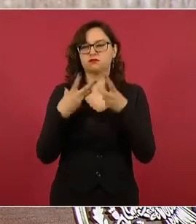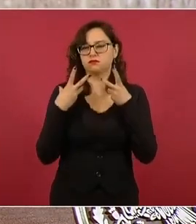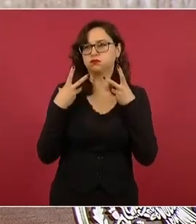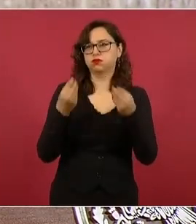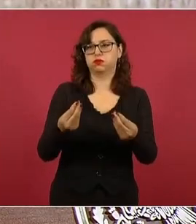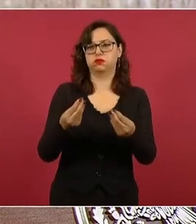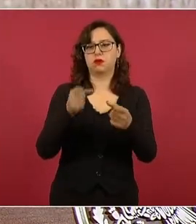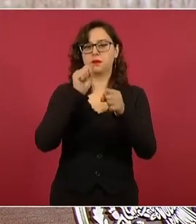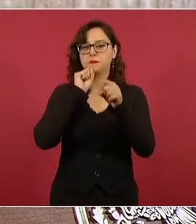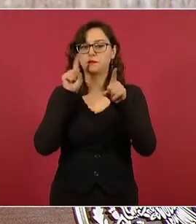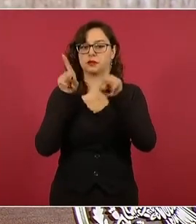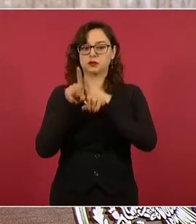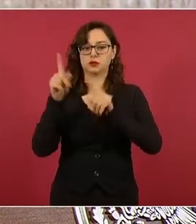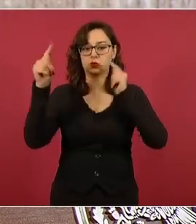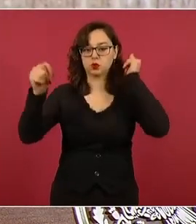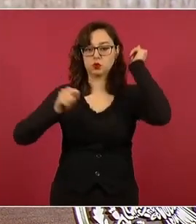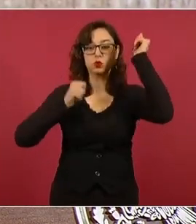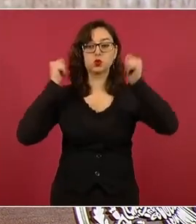en la parte